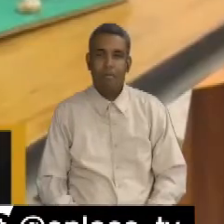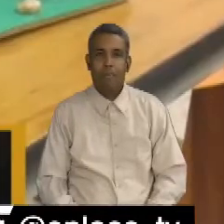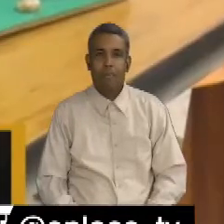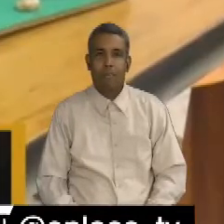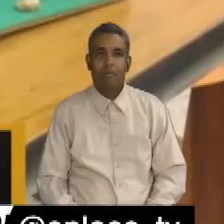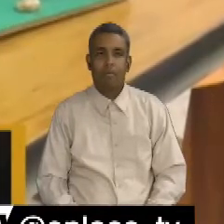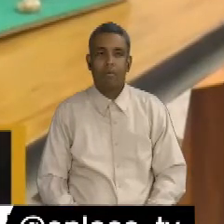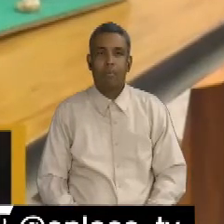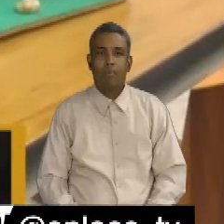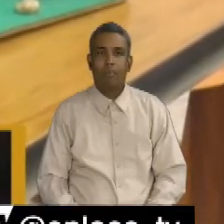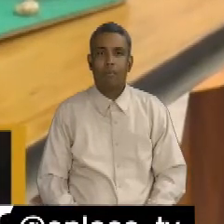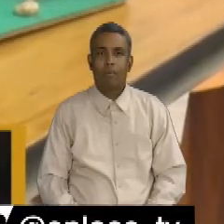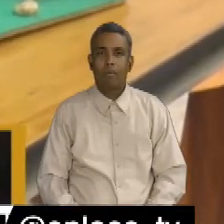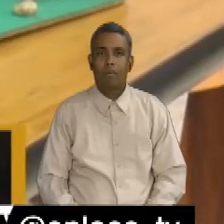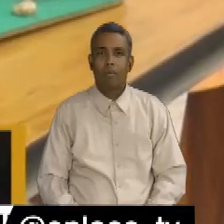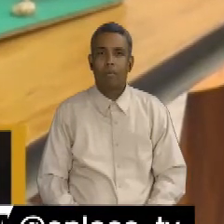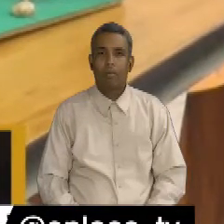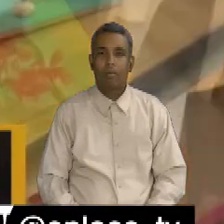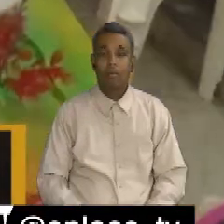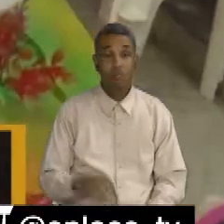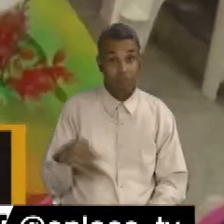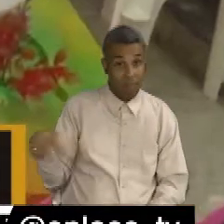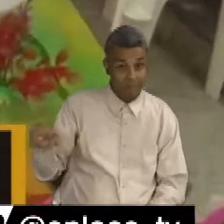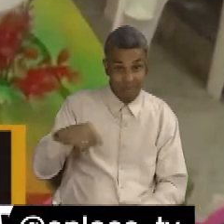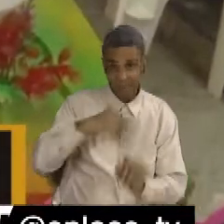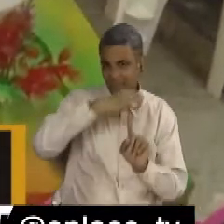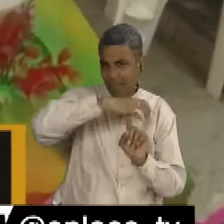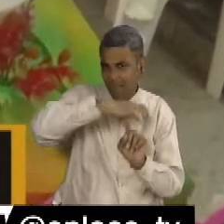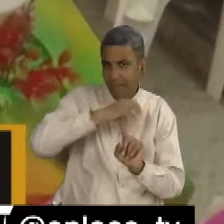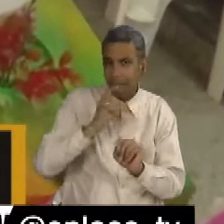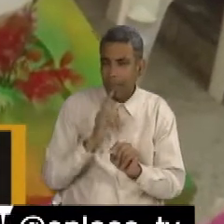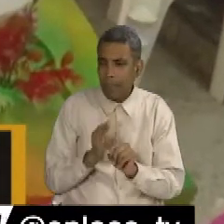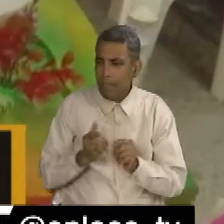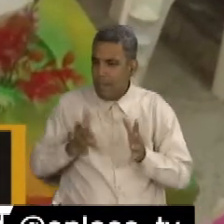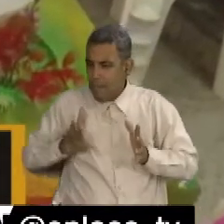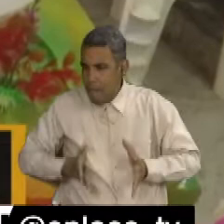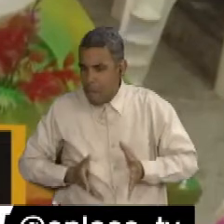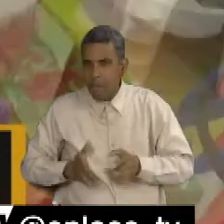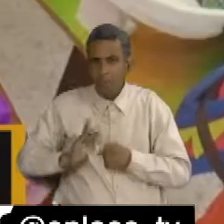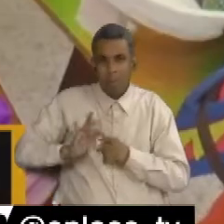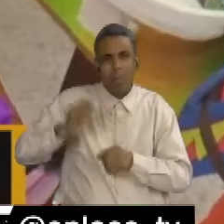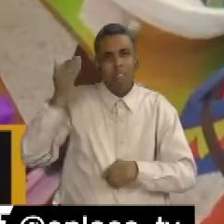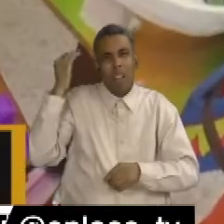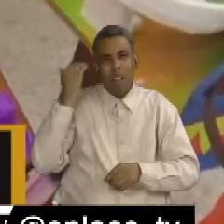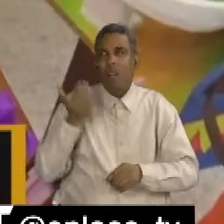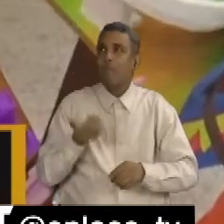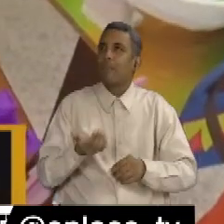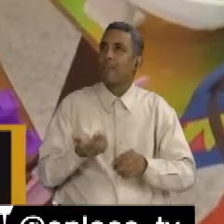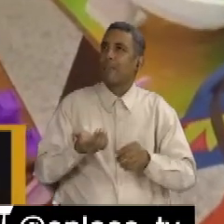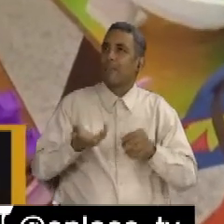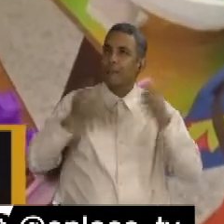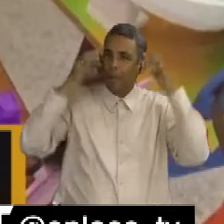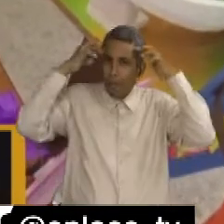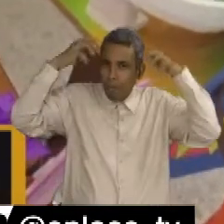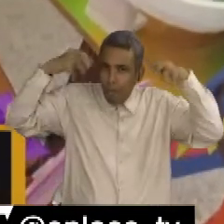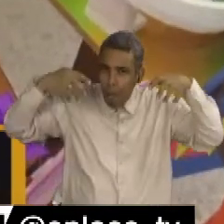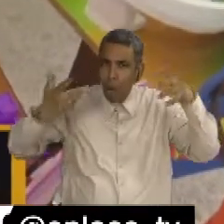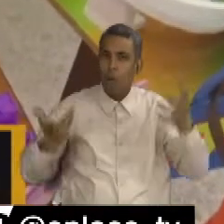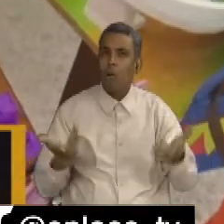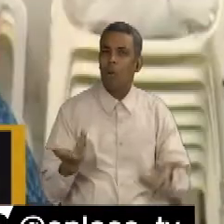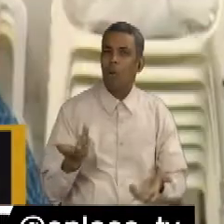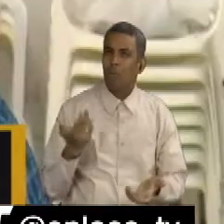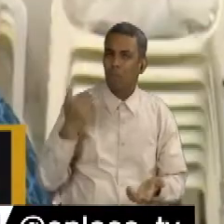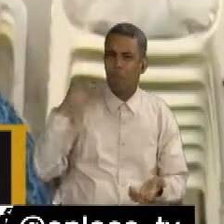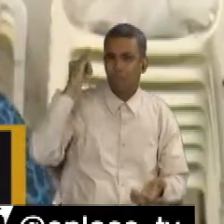Mundos pequeños, de tal manera que ellos puedan entender realmente lo que grandes teóricos han hablado frente a las transformaciones de energía,